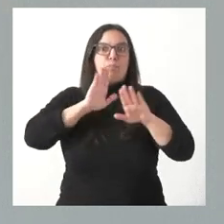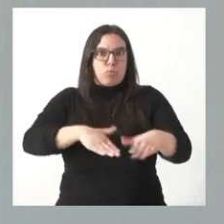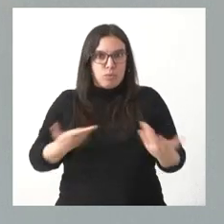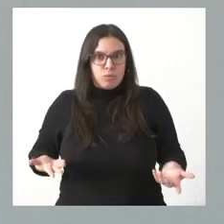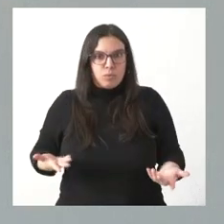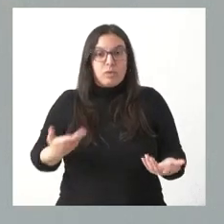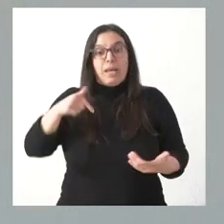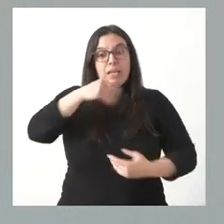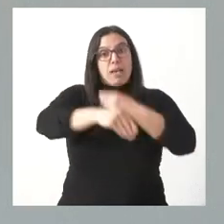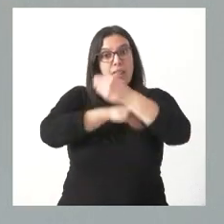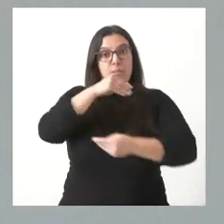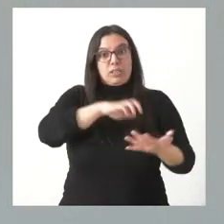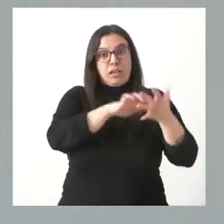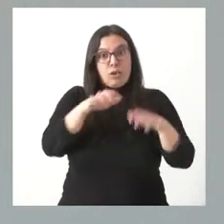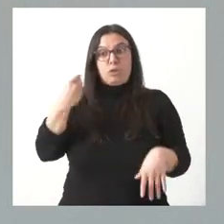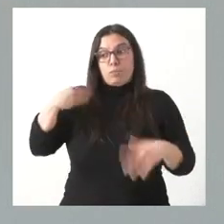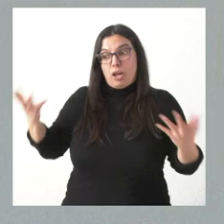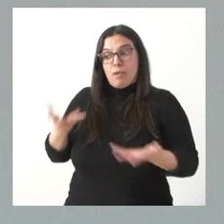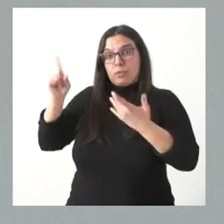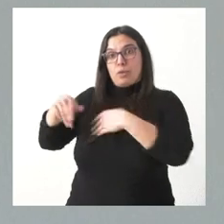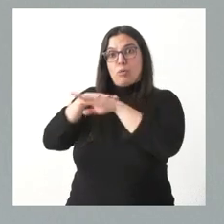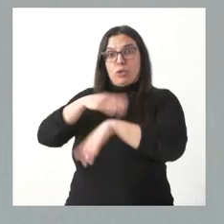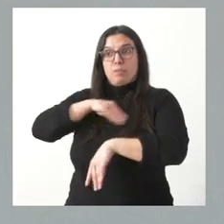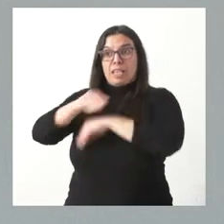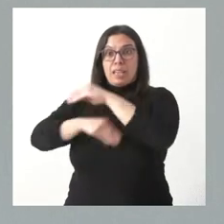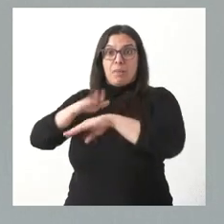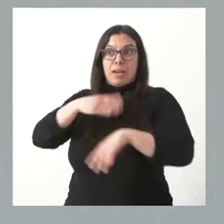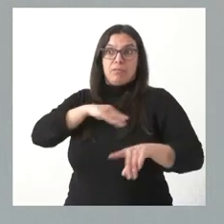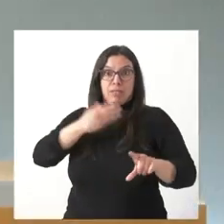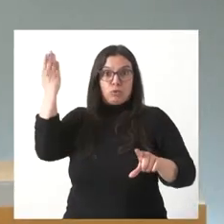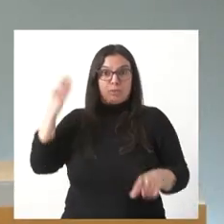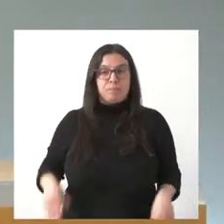es lo que hacemos en Castilla y León y es lo que animamos al Gobierno de España para que hiciera para el conjunto de España.